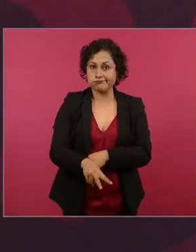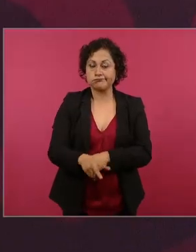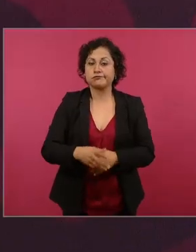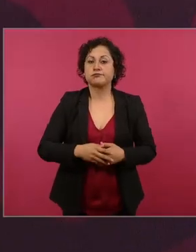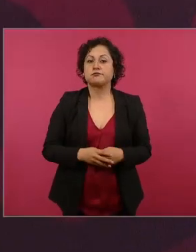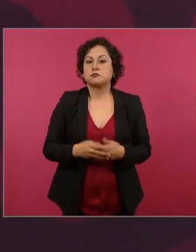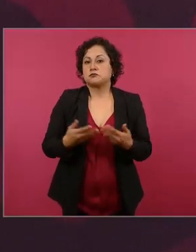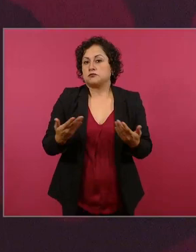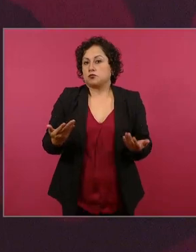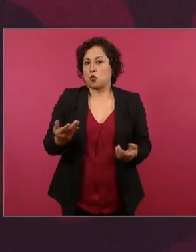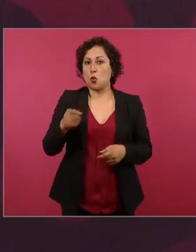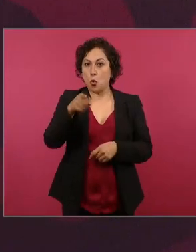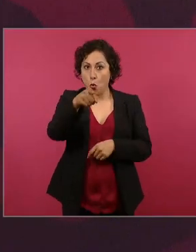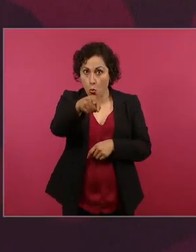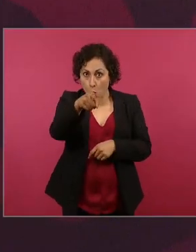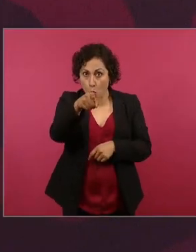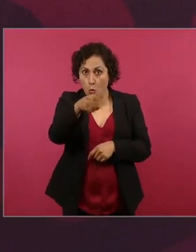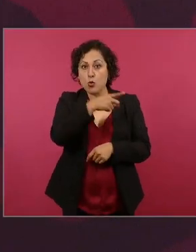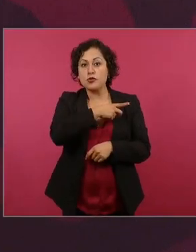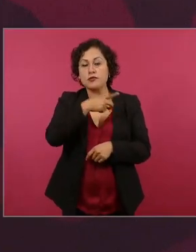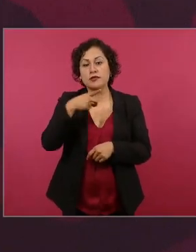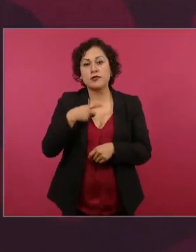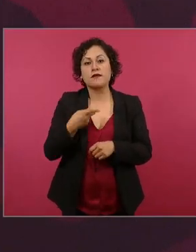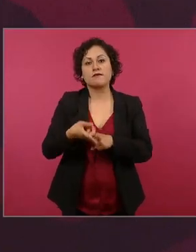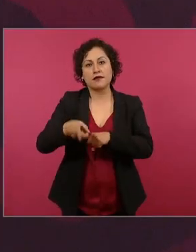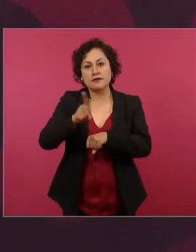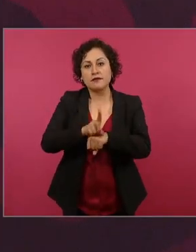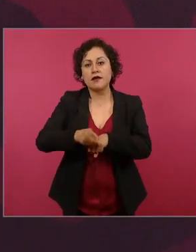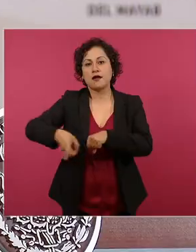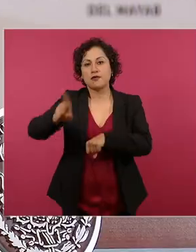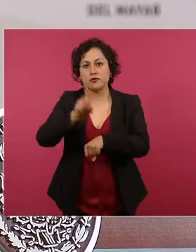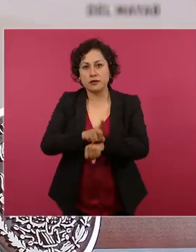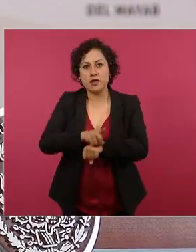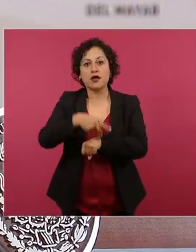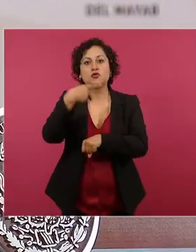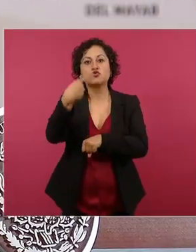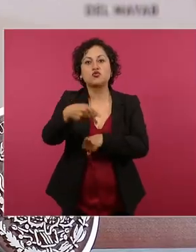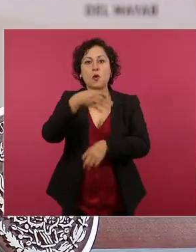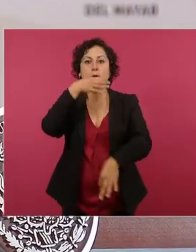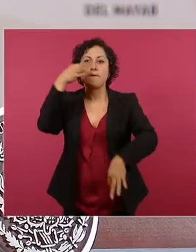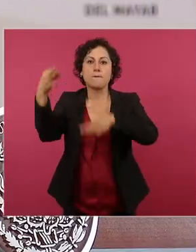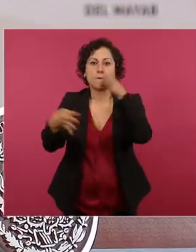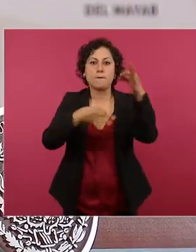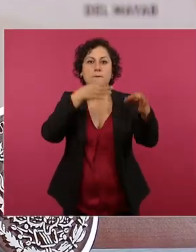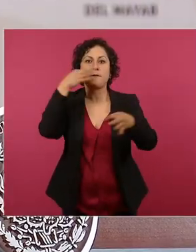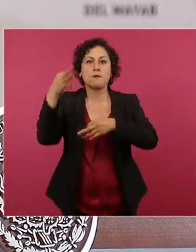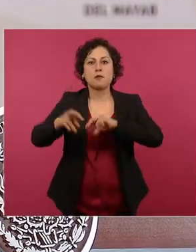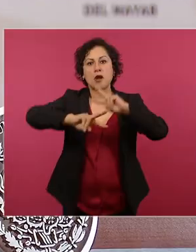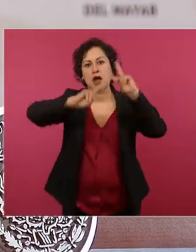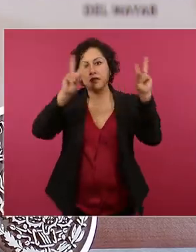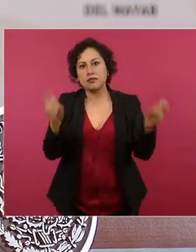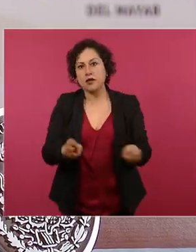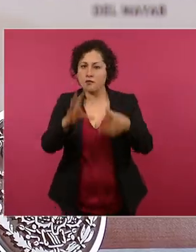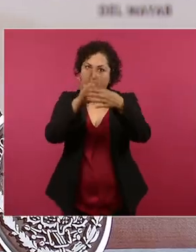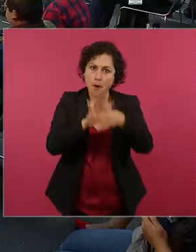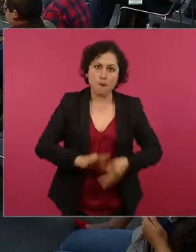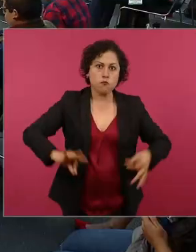Ustedes deberían de estar todos los días en sus noticieros hablando de eso, o sea,